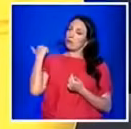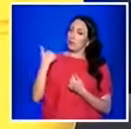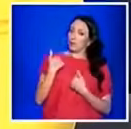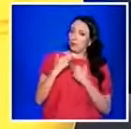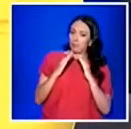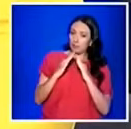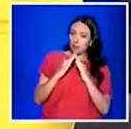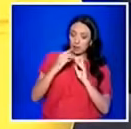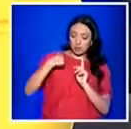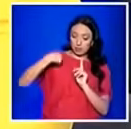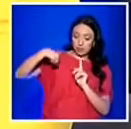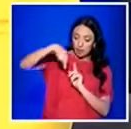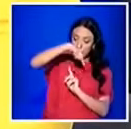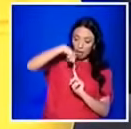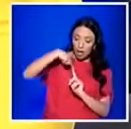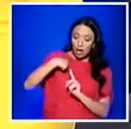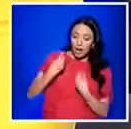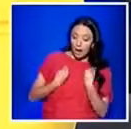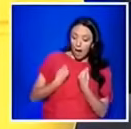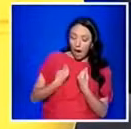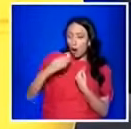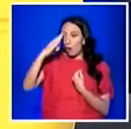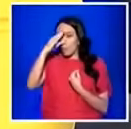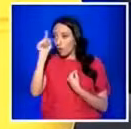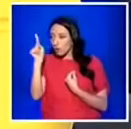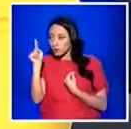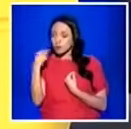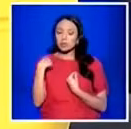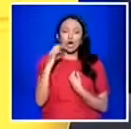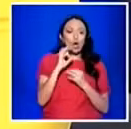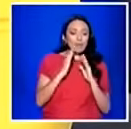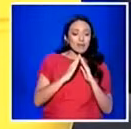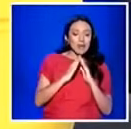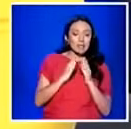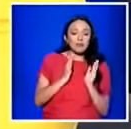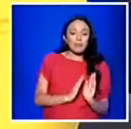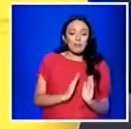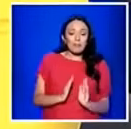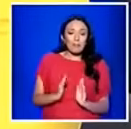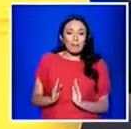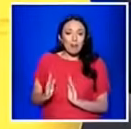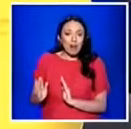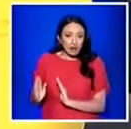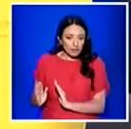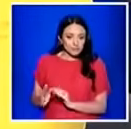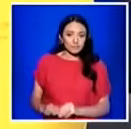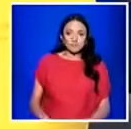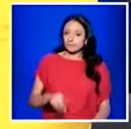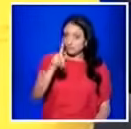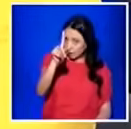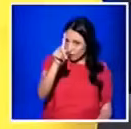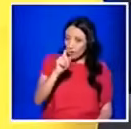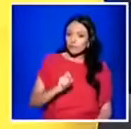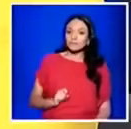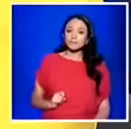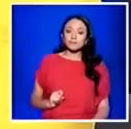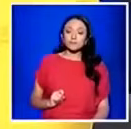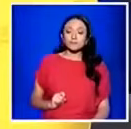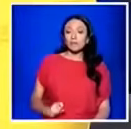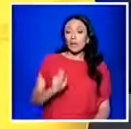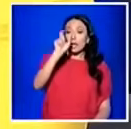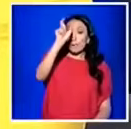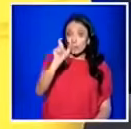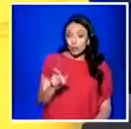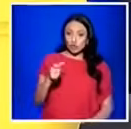nuestro escenario? No solamente con la policía, sino también en casa. Es sumamente importante que se organice. Escuche bien por qué. Personas que